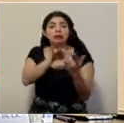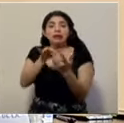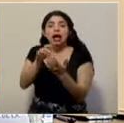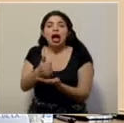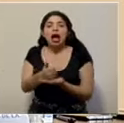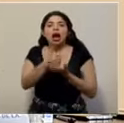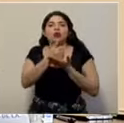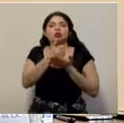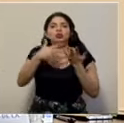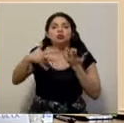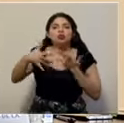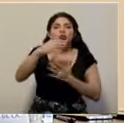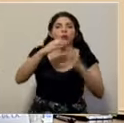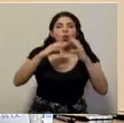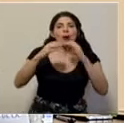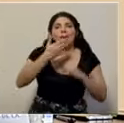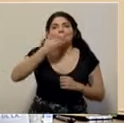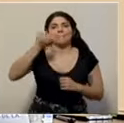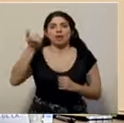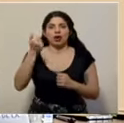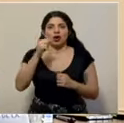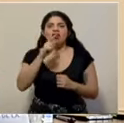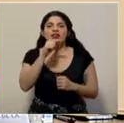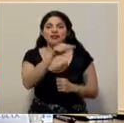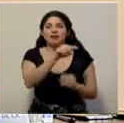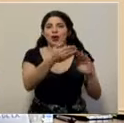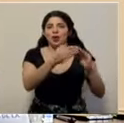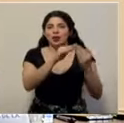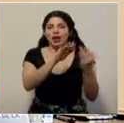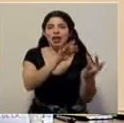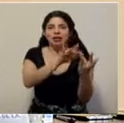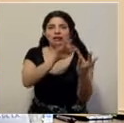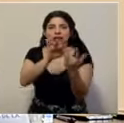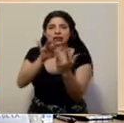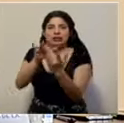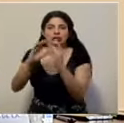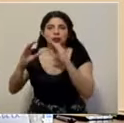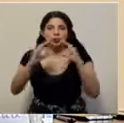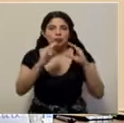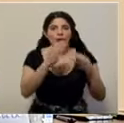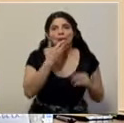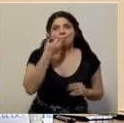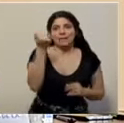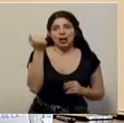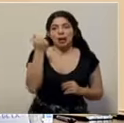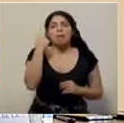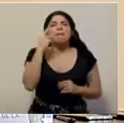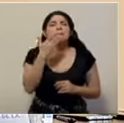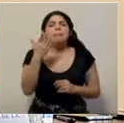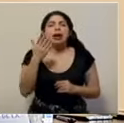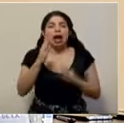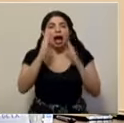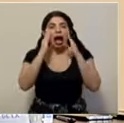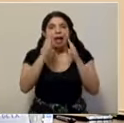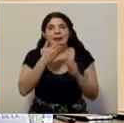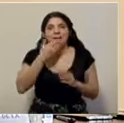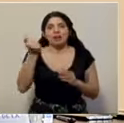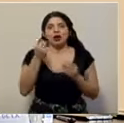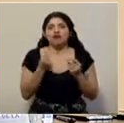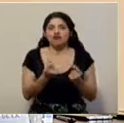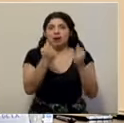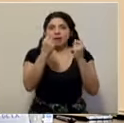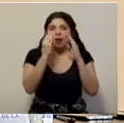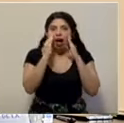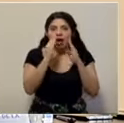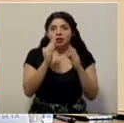de interacción y de comunicación con las comunidades para una atención más eficiente y más efectiva de